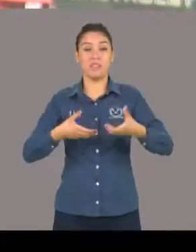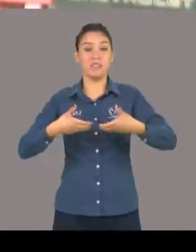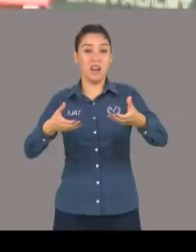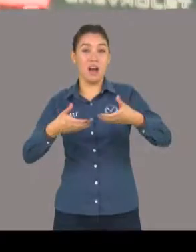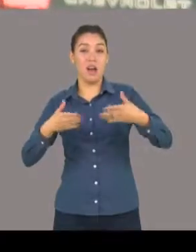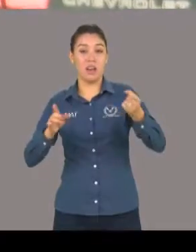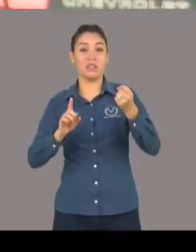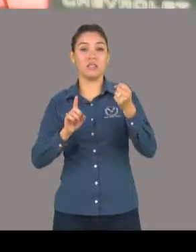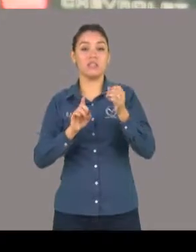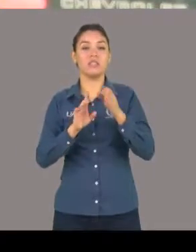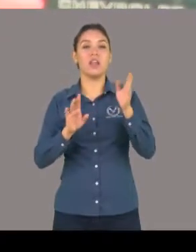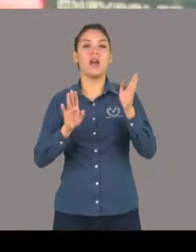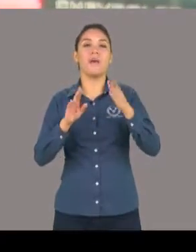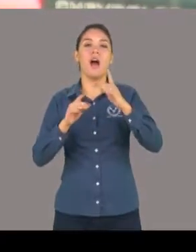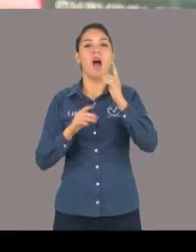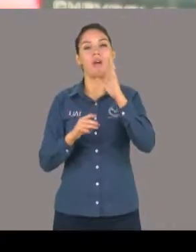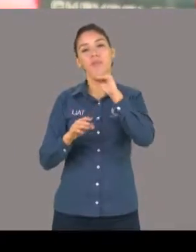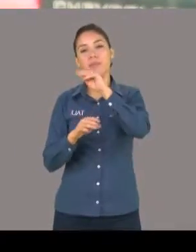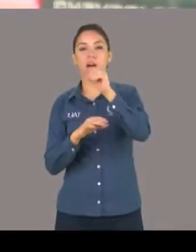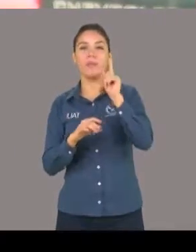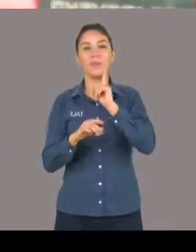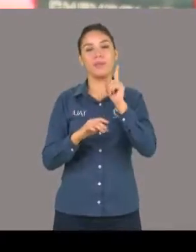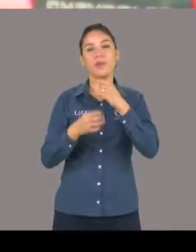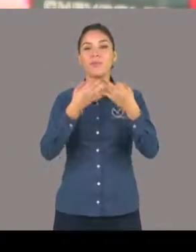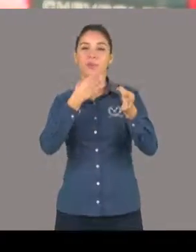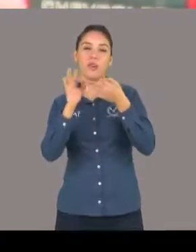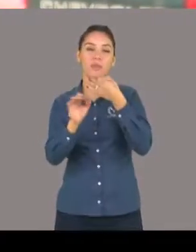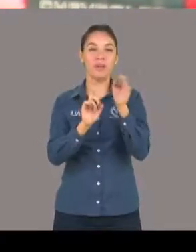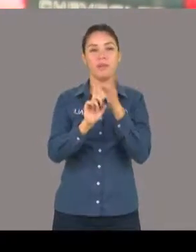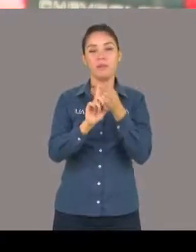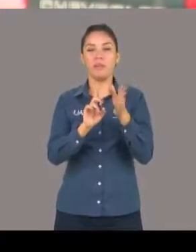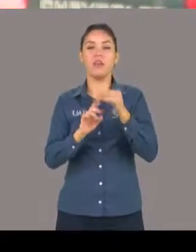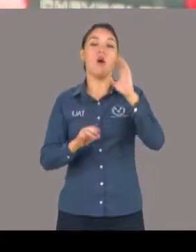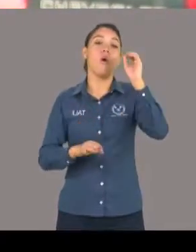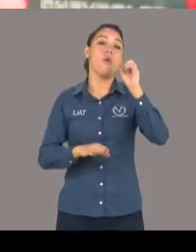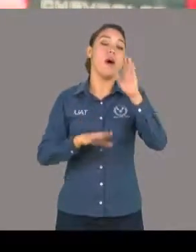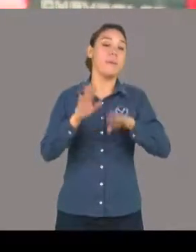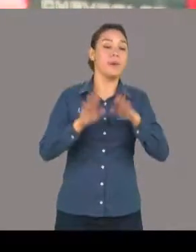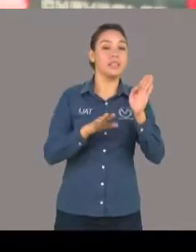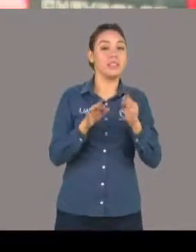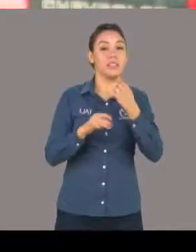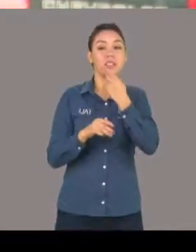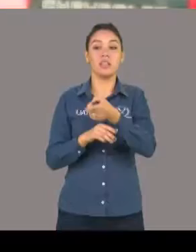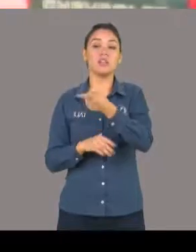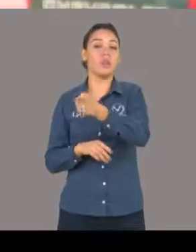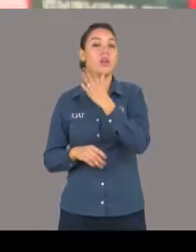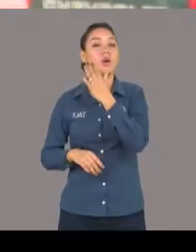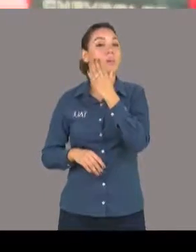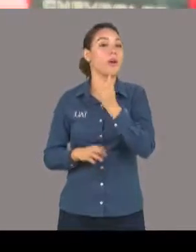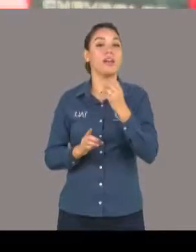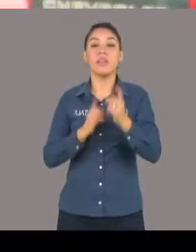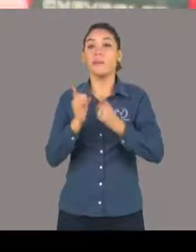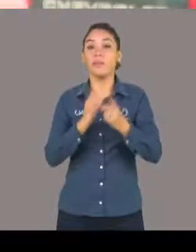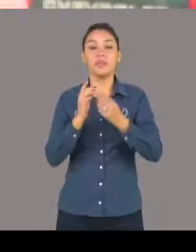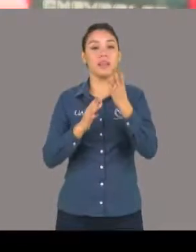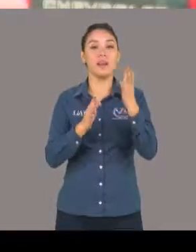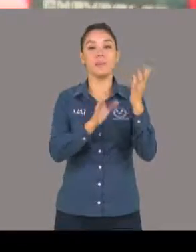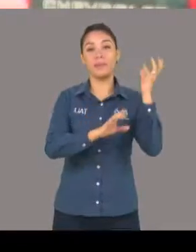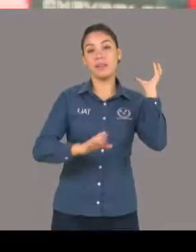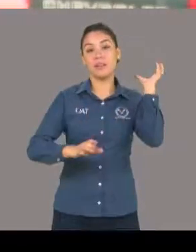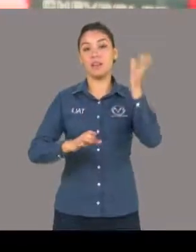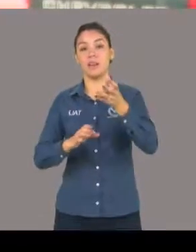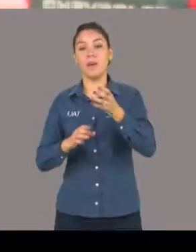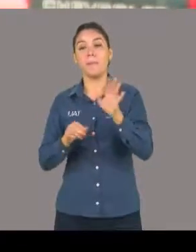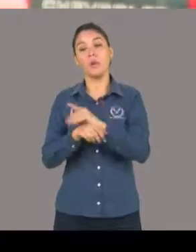Piropos en la calle, violencia de género, decirle a una mujer que no puede practicar, por ejemplo, el